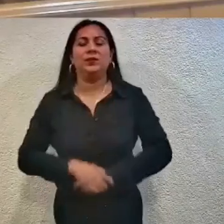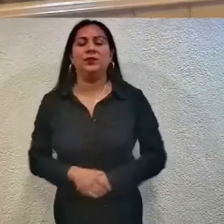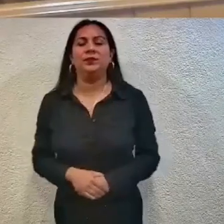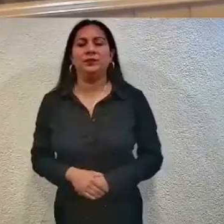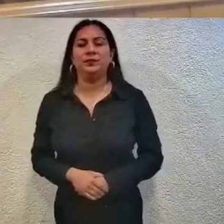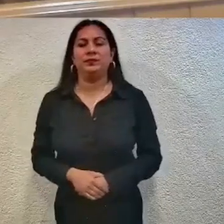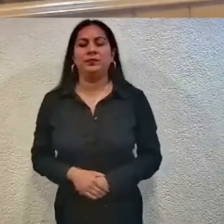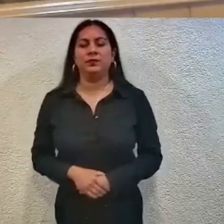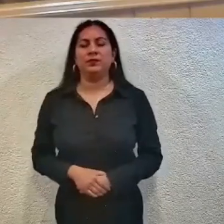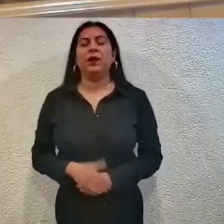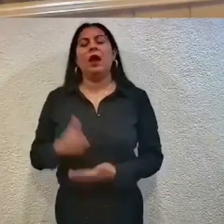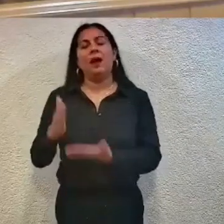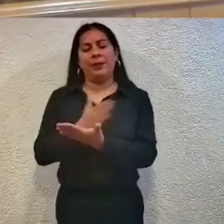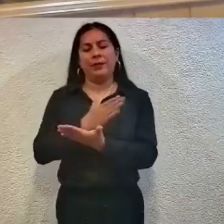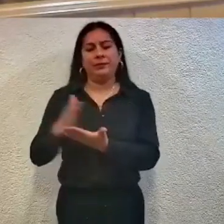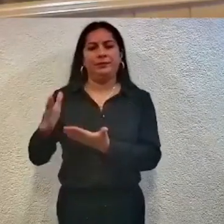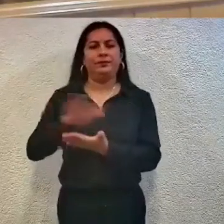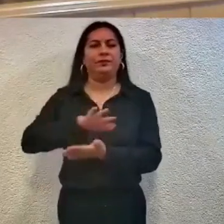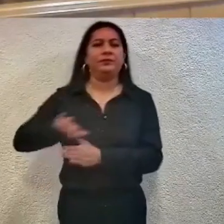Taxco de Alarcón.